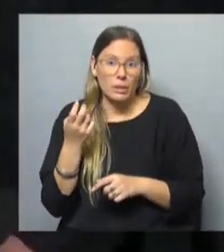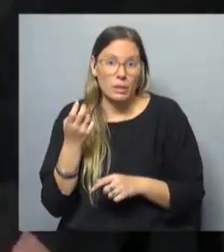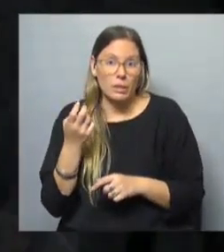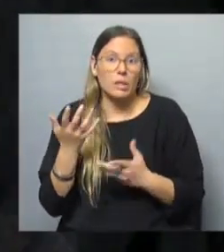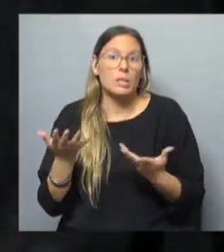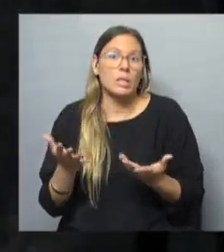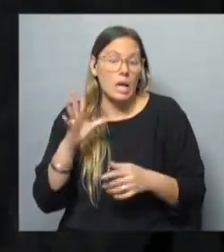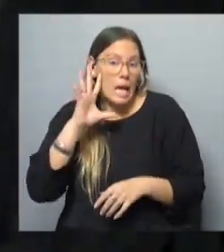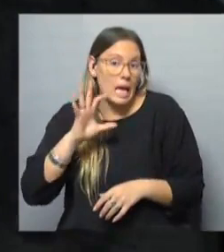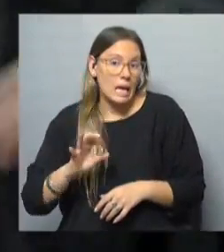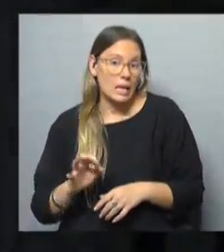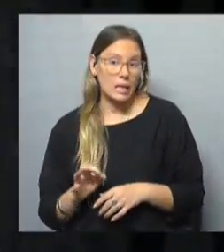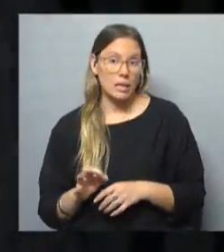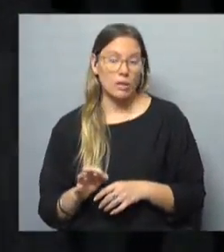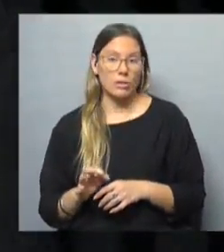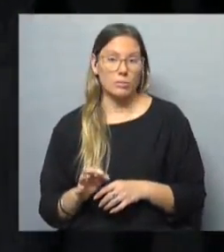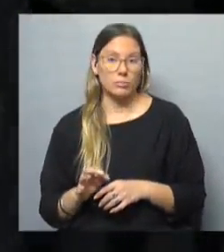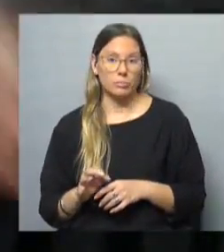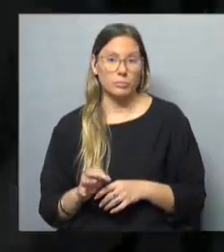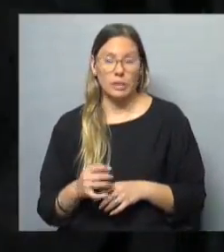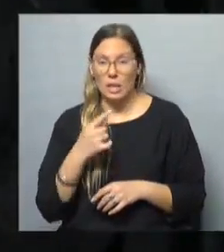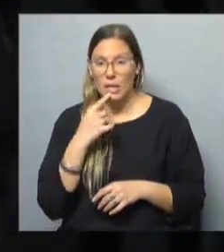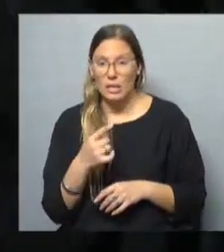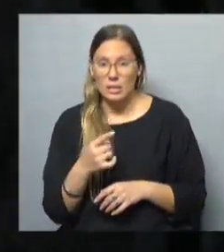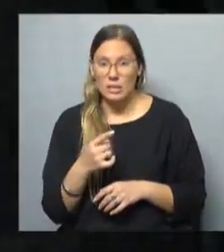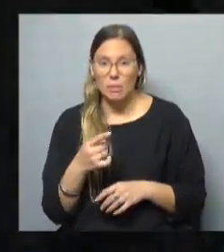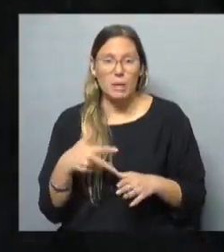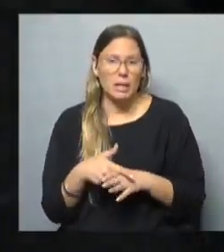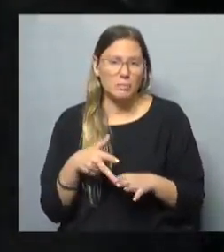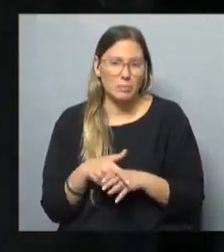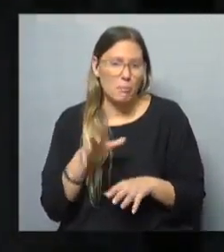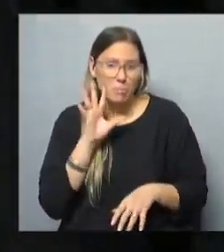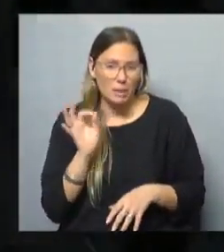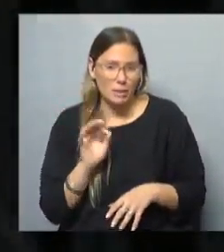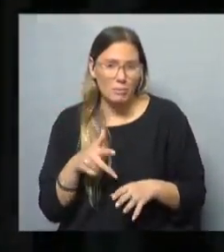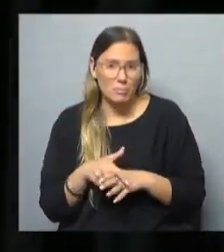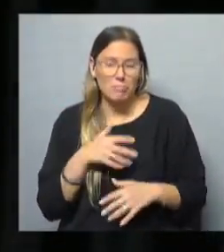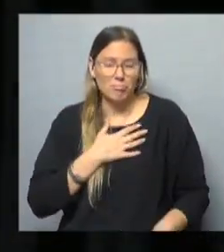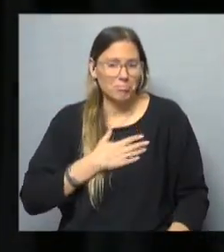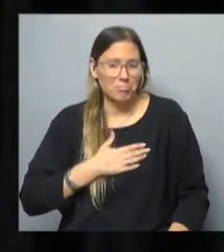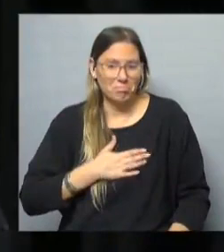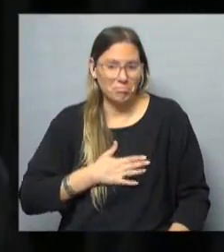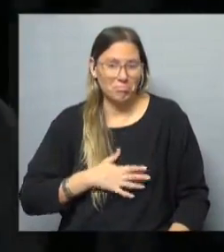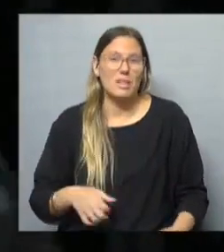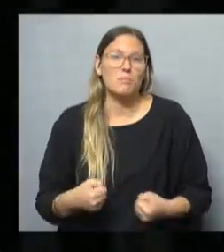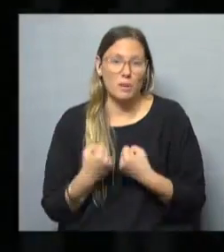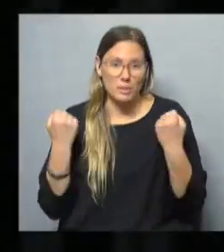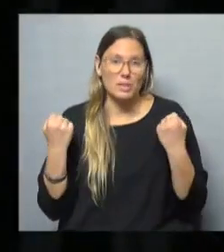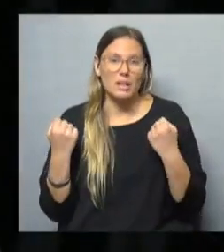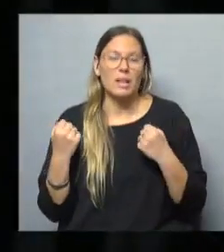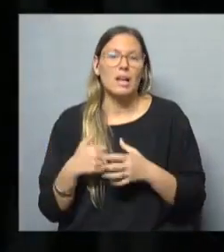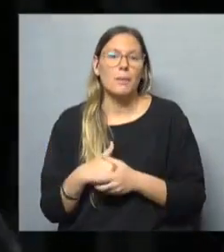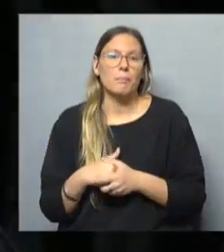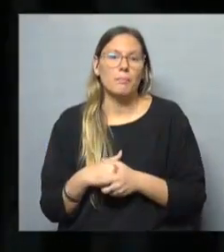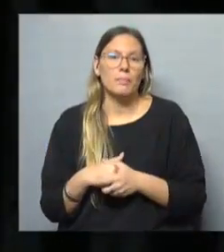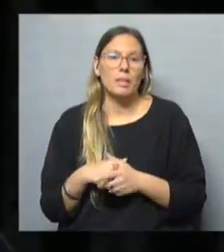Y bueno, creo que les decía, pues pa, todito trancado. Tranquilo, improvise. Improvisando un poquito,